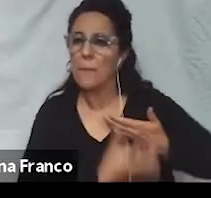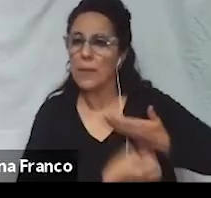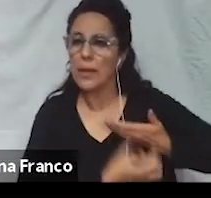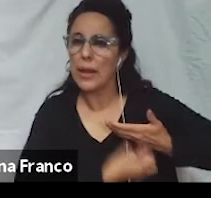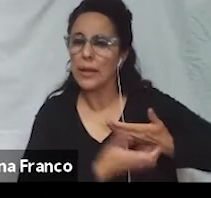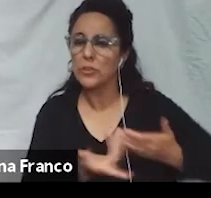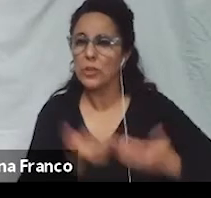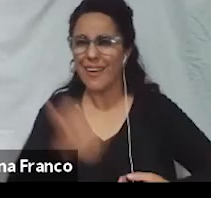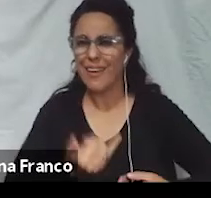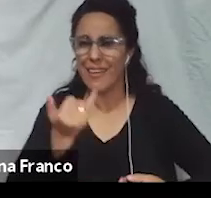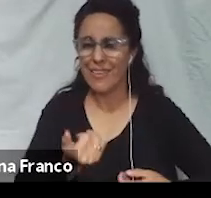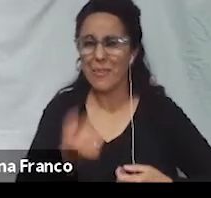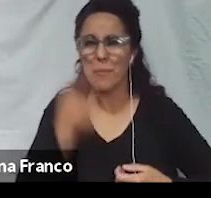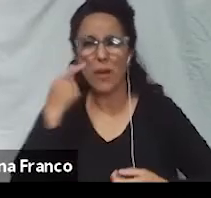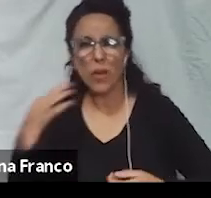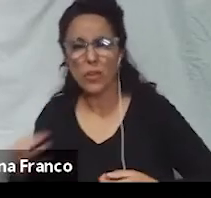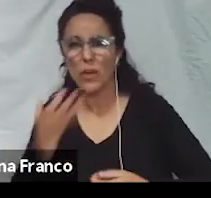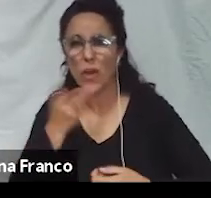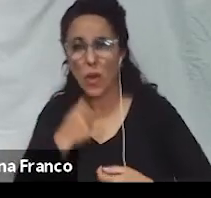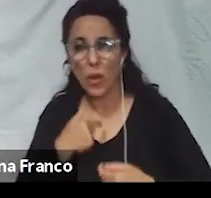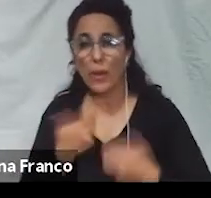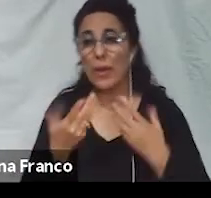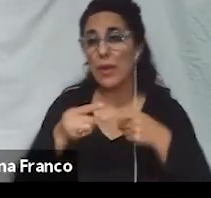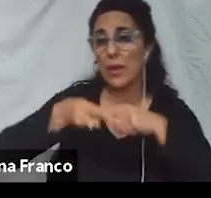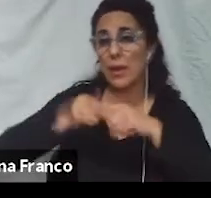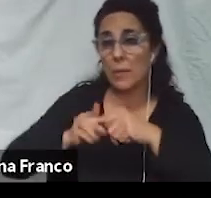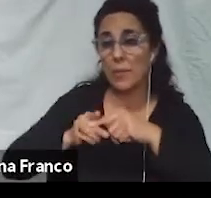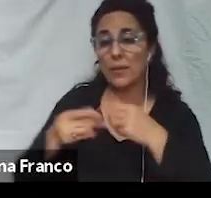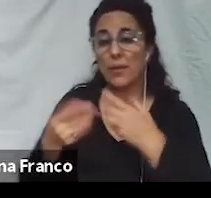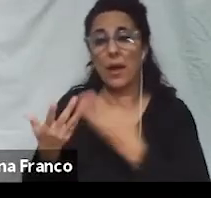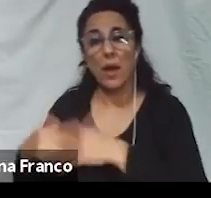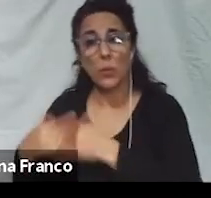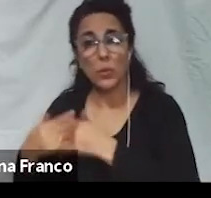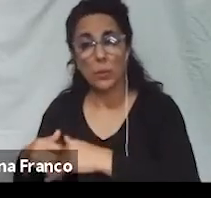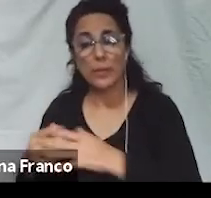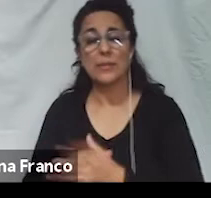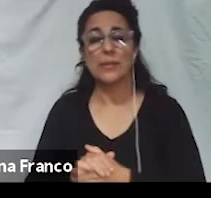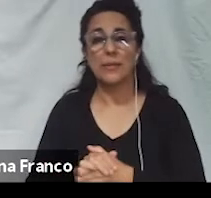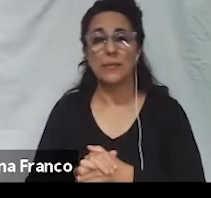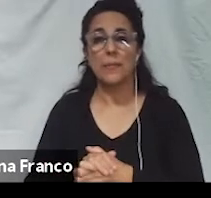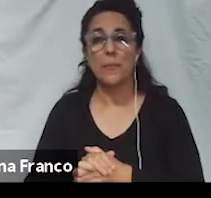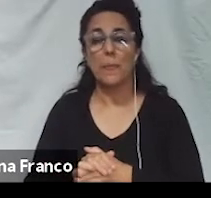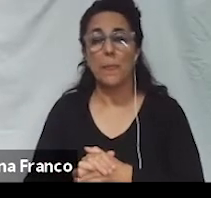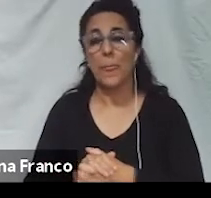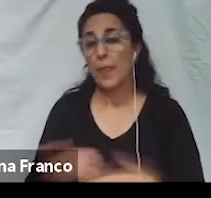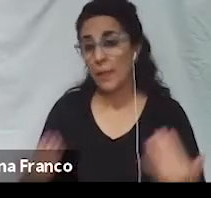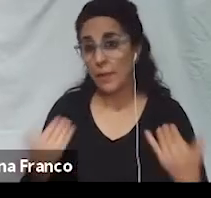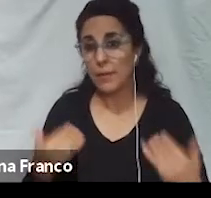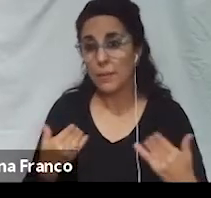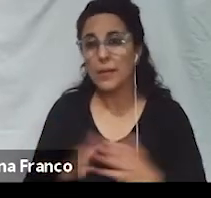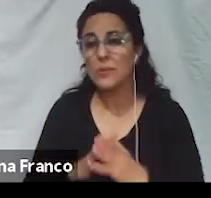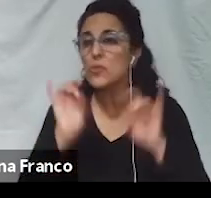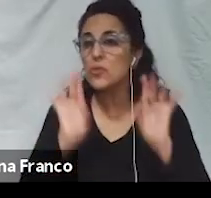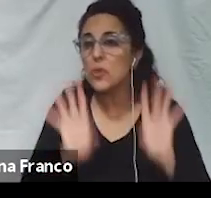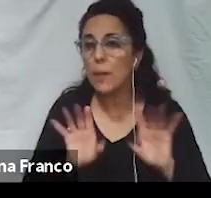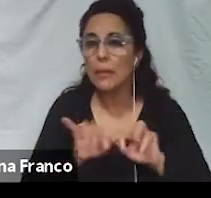aplicaciones también para testear color, y herramientas automatizadas también hay diferentes. Después también tenemos que ser capaces de hacer